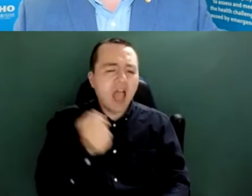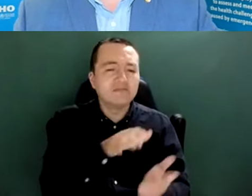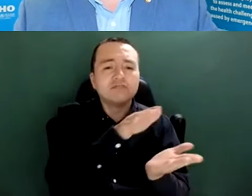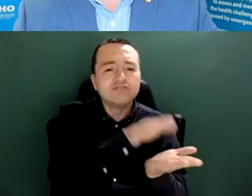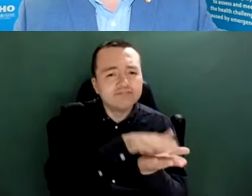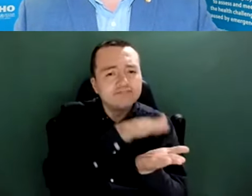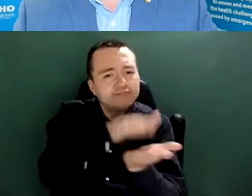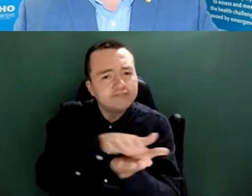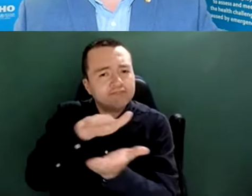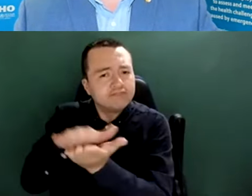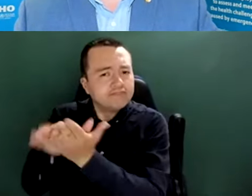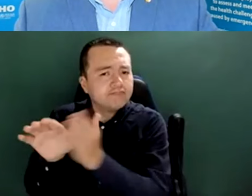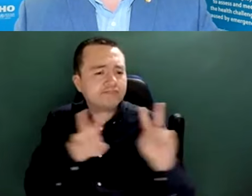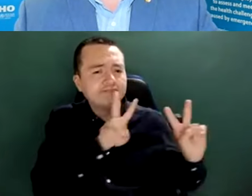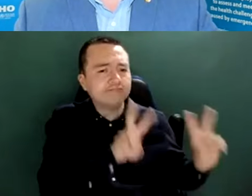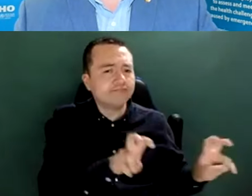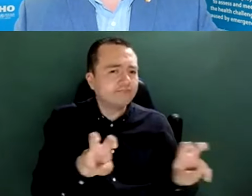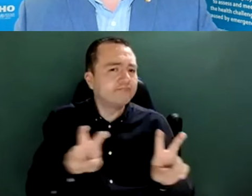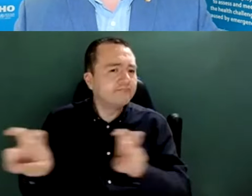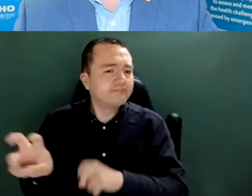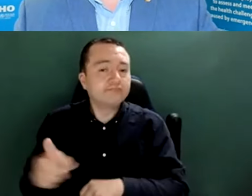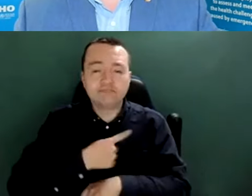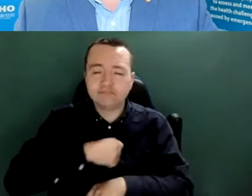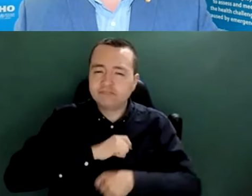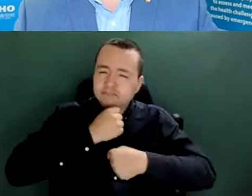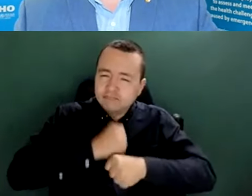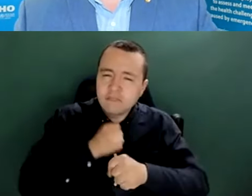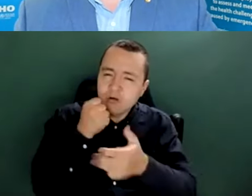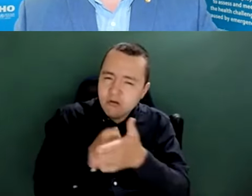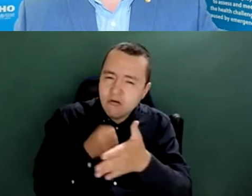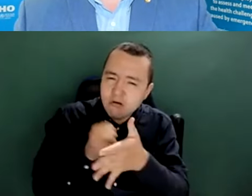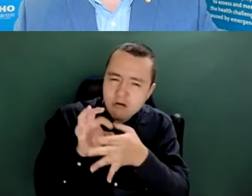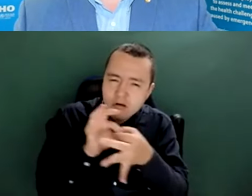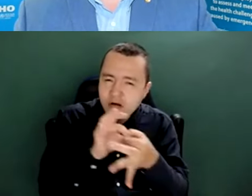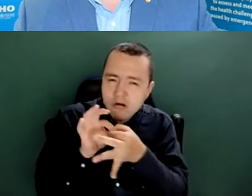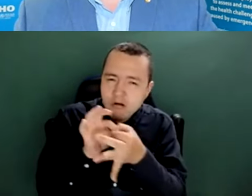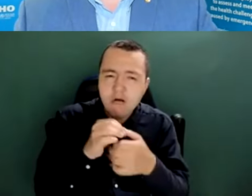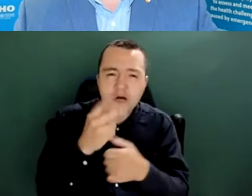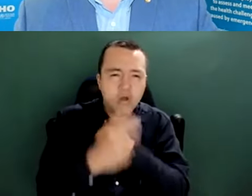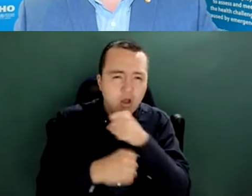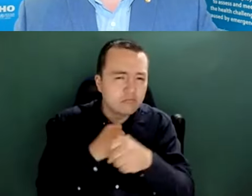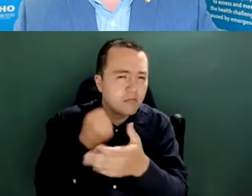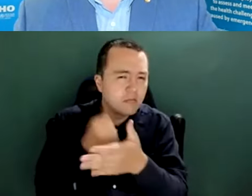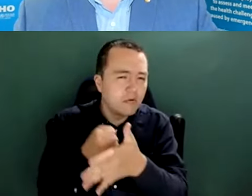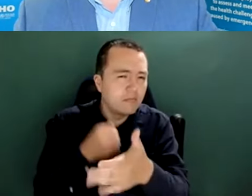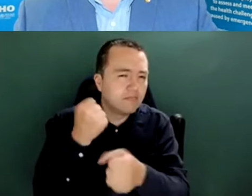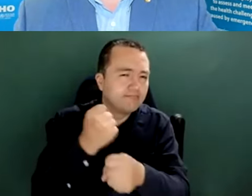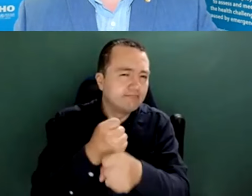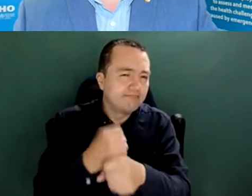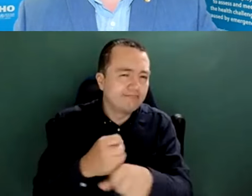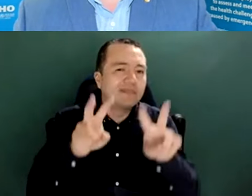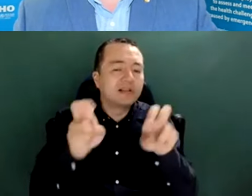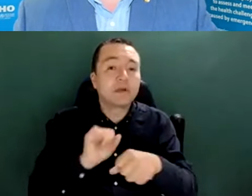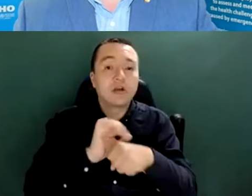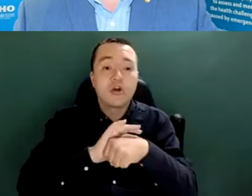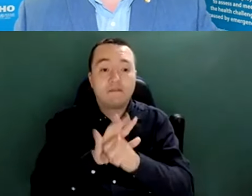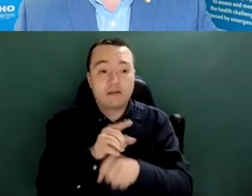dedicado muchos esfuerzos en los últimos 2 años en preparar investigación sobre COVID-19. Hay 585